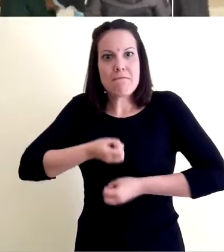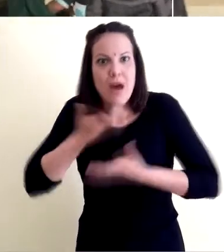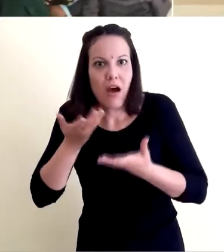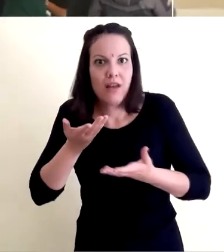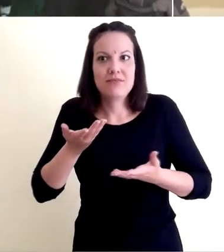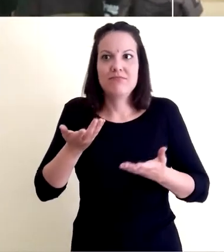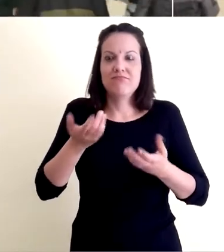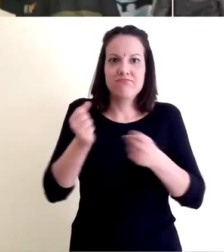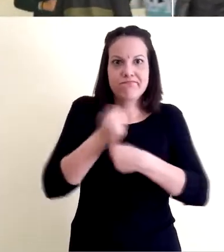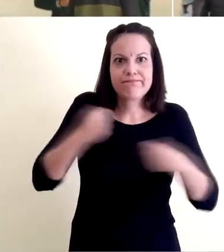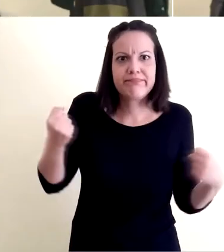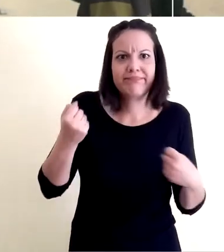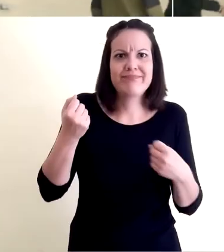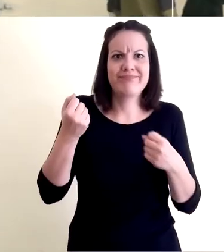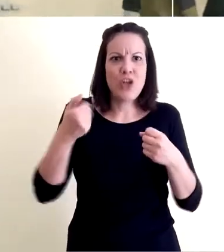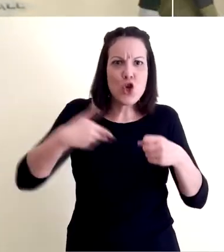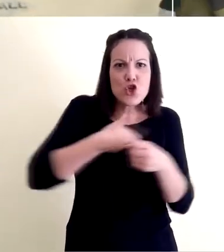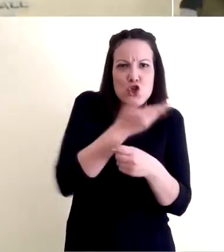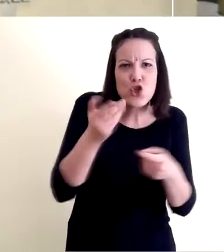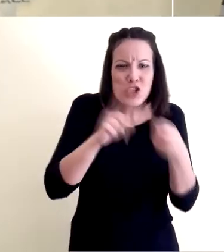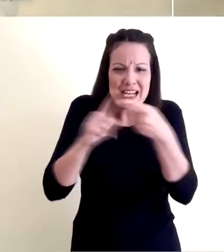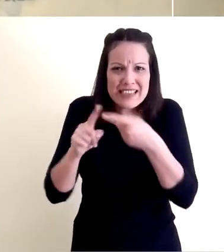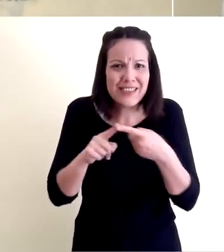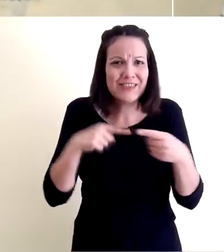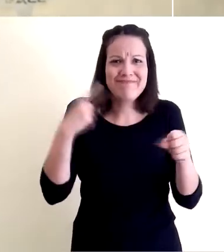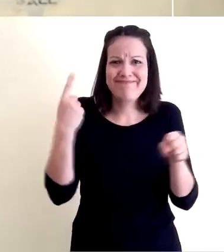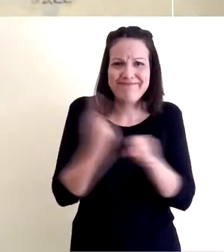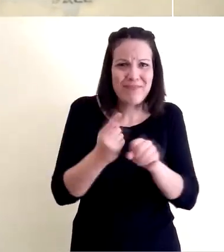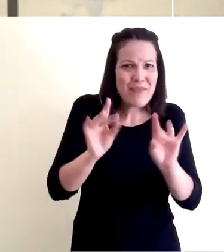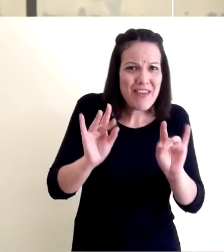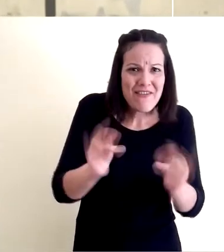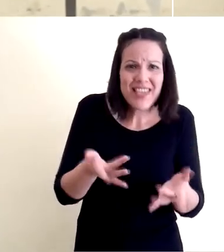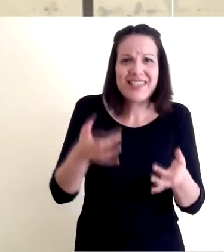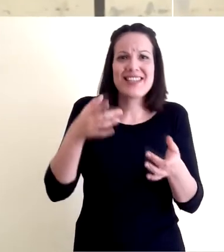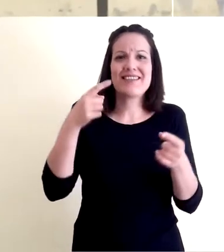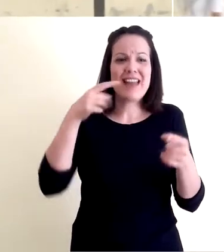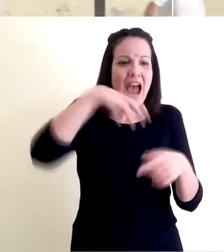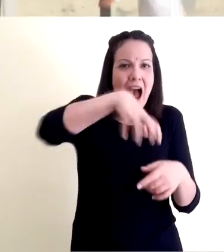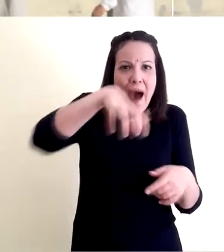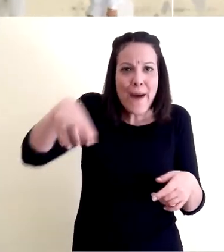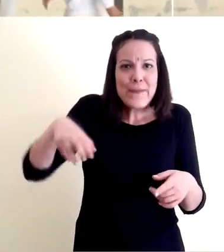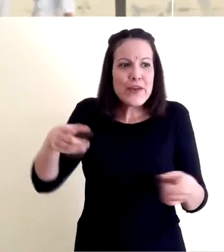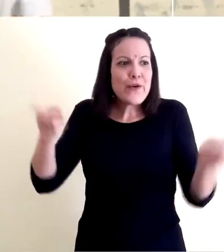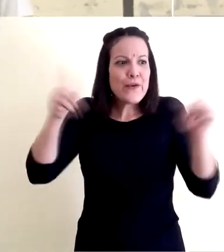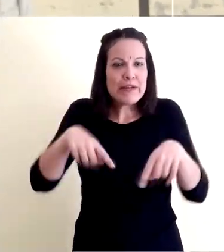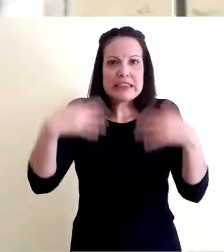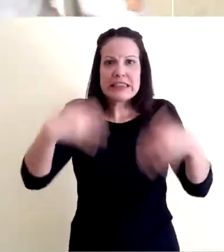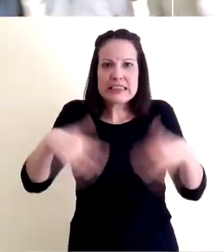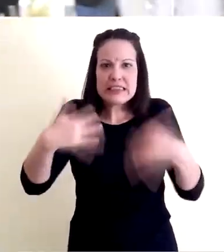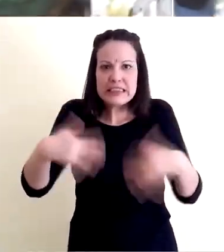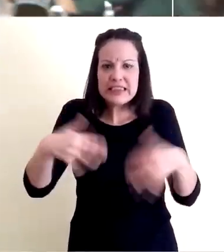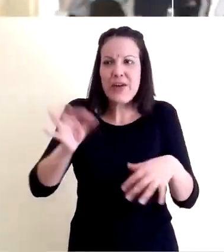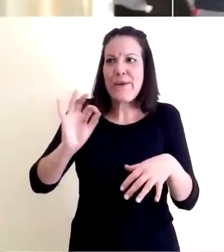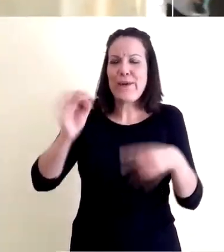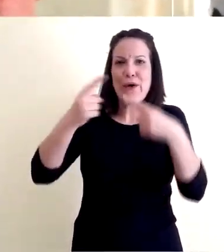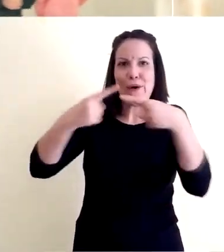en términos de socialización, de volver a los ámbitos, de retransitar los ámbitos, situaciones de muchos excesos